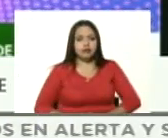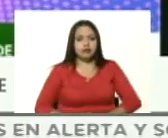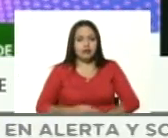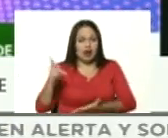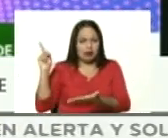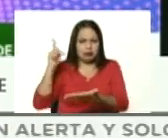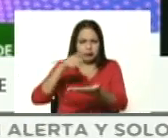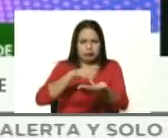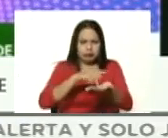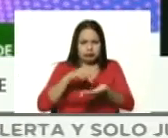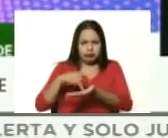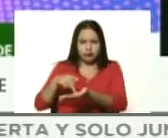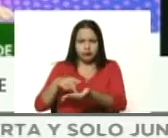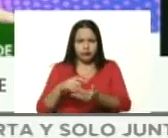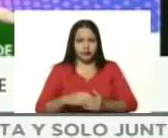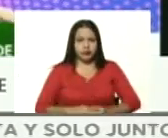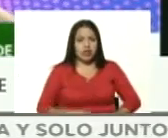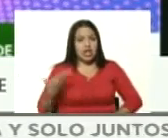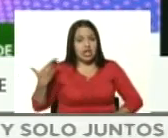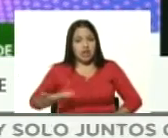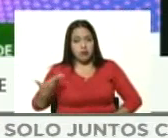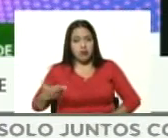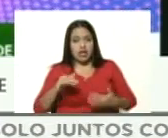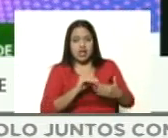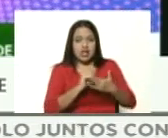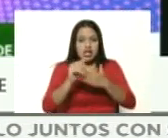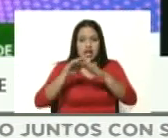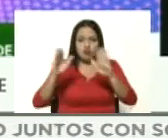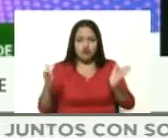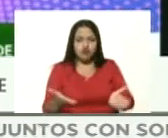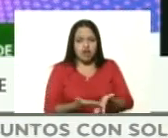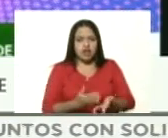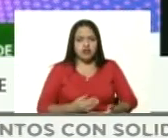Asistieron y participaron importantes líderes mundiales.